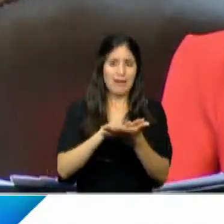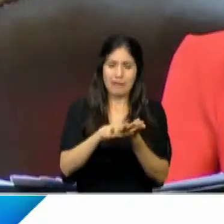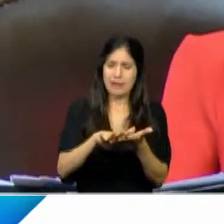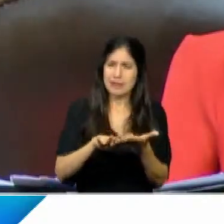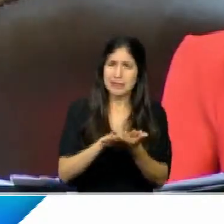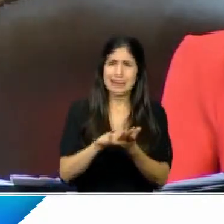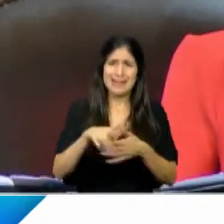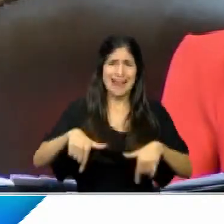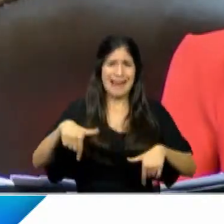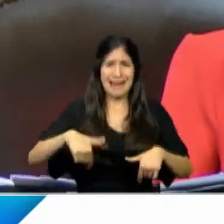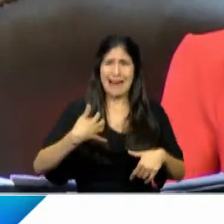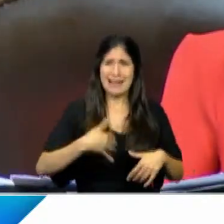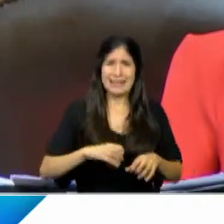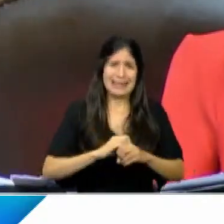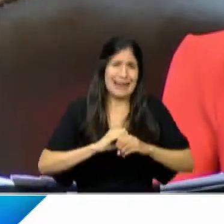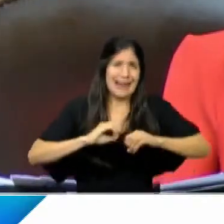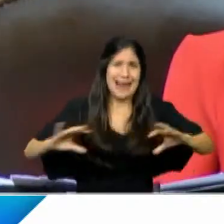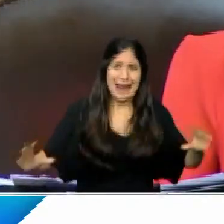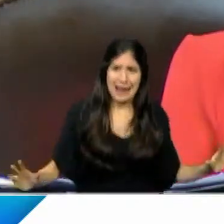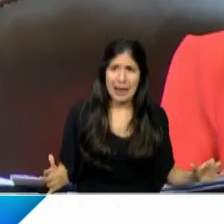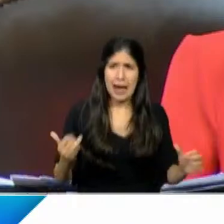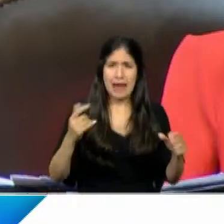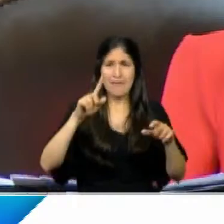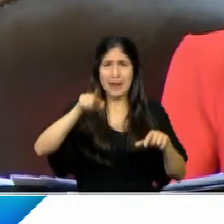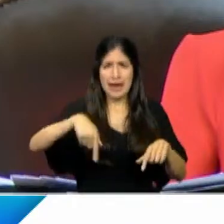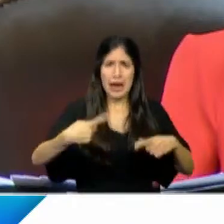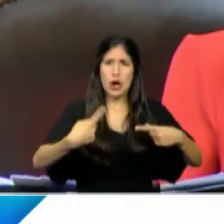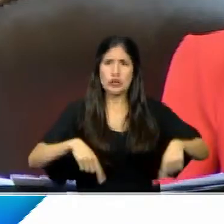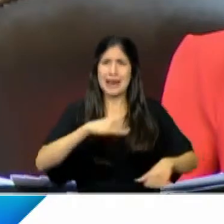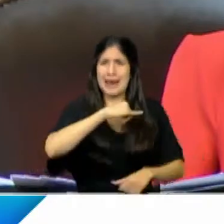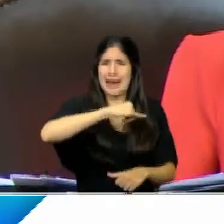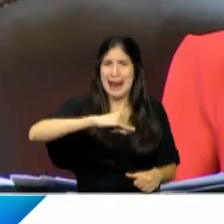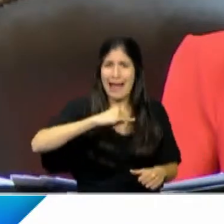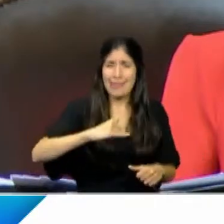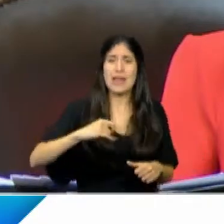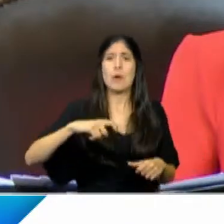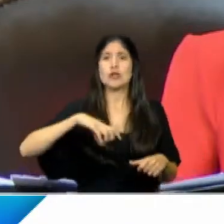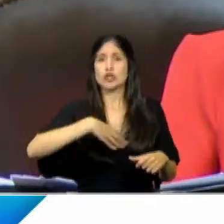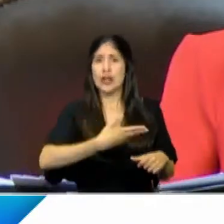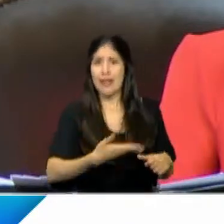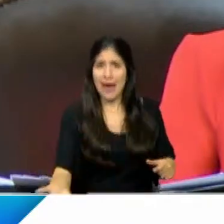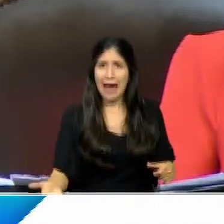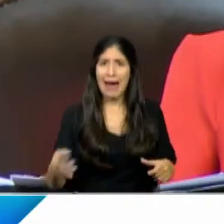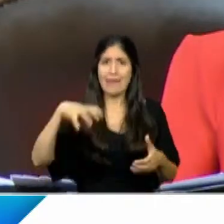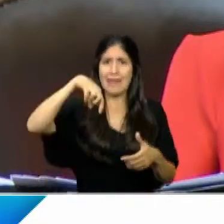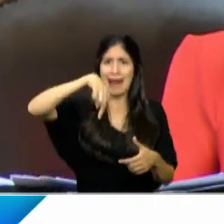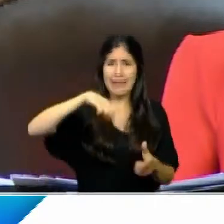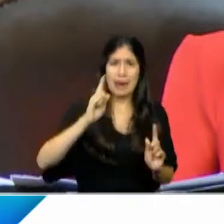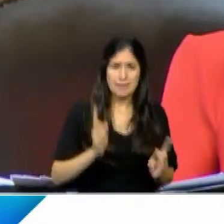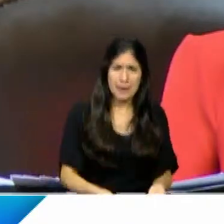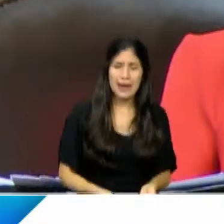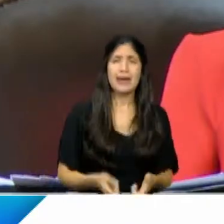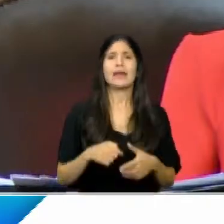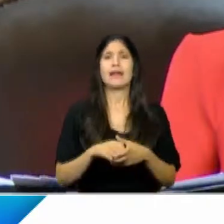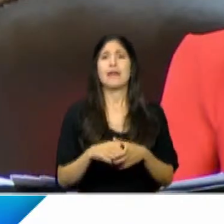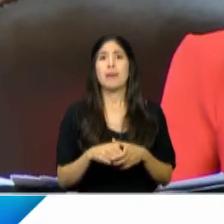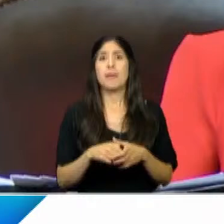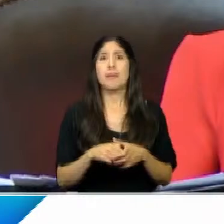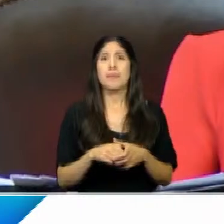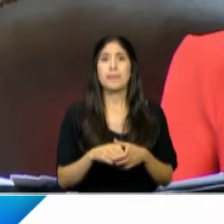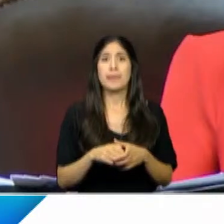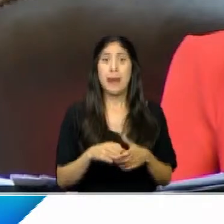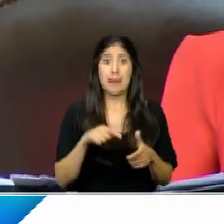en la Argentina que provoca un montón de perjuicios institucionales y sociales, pero sobre todo es un cepo para